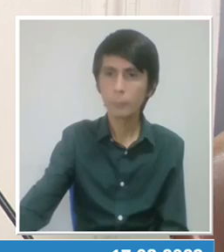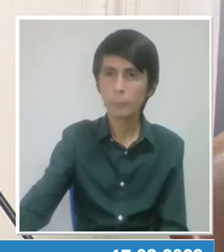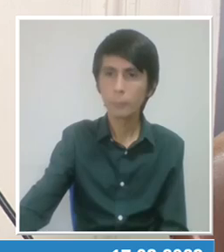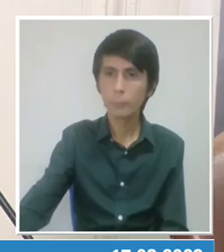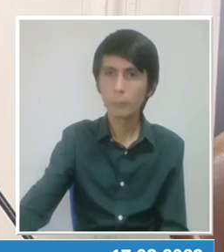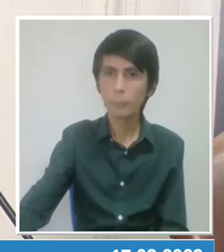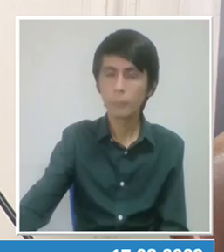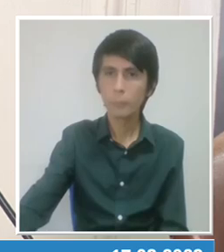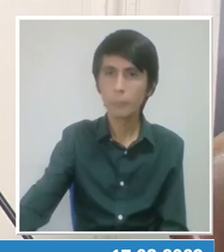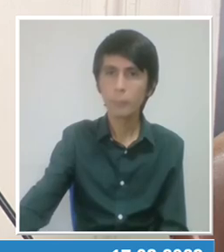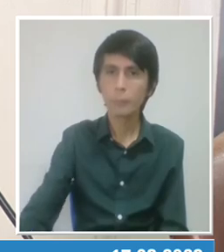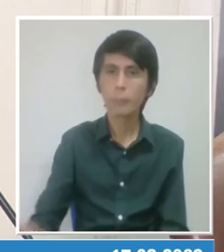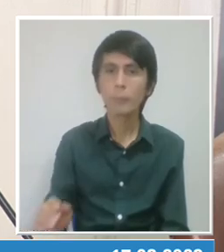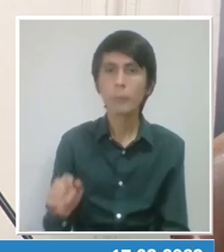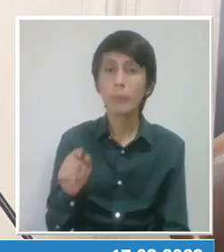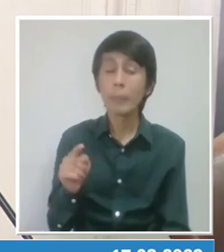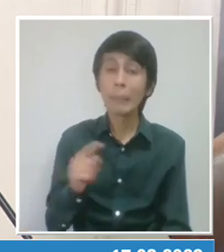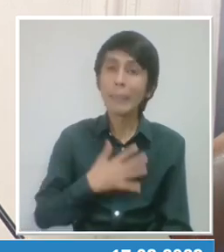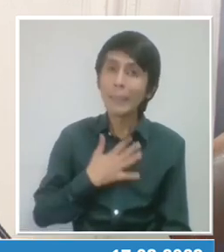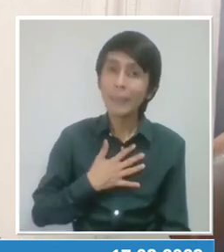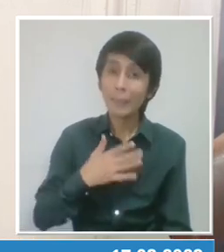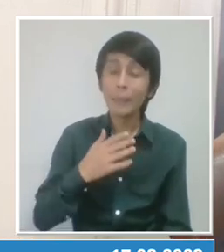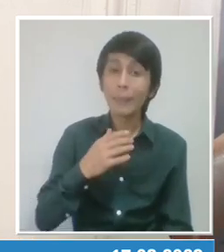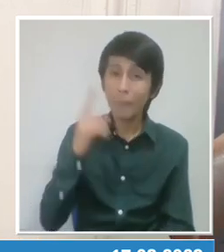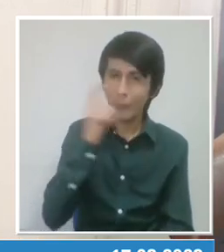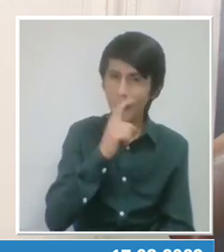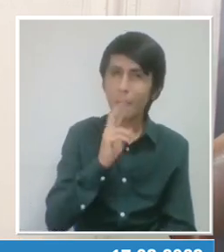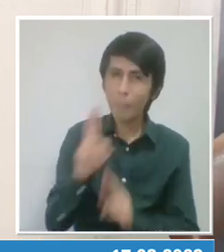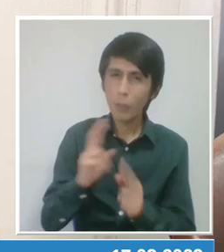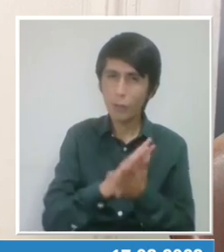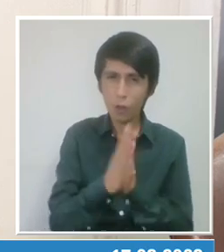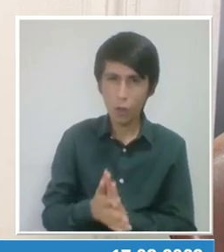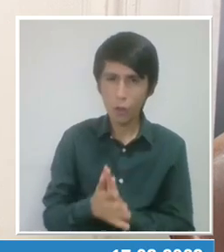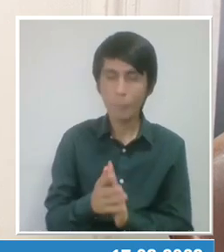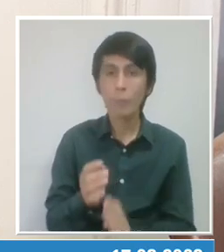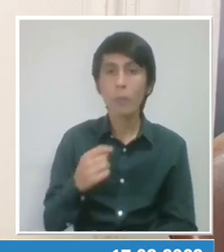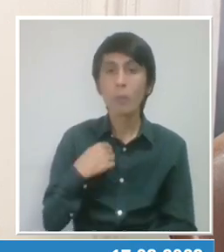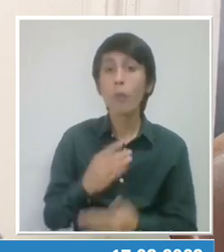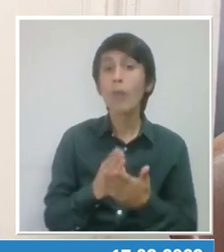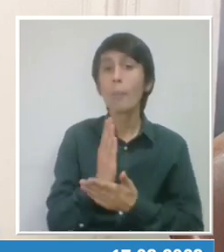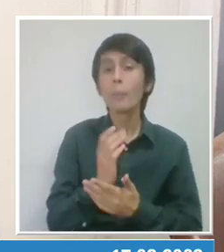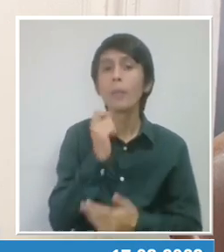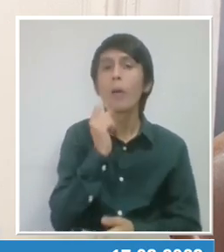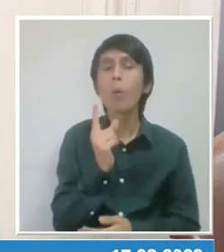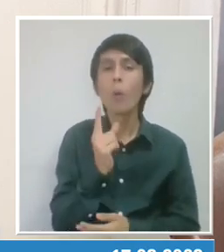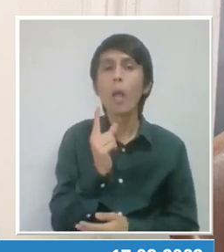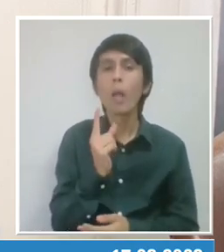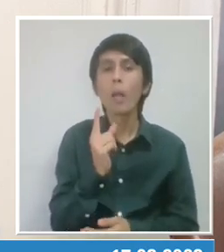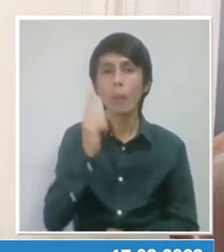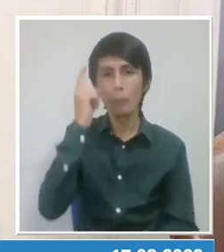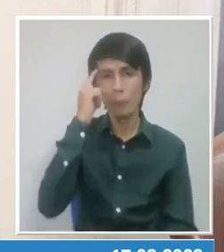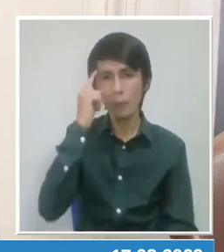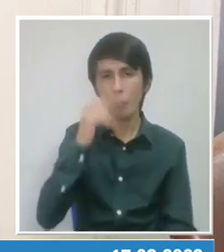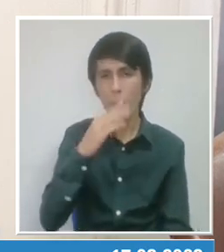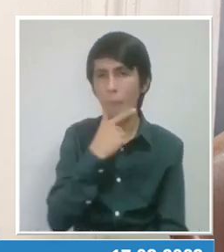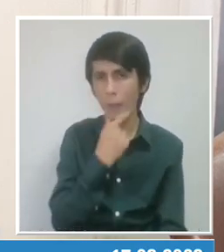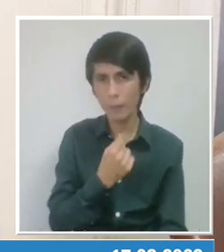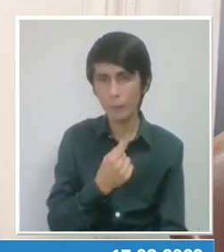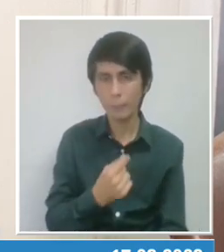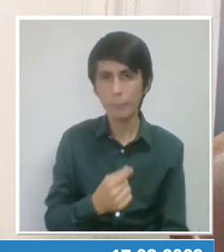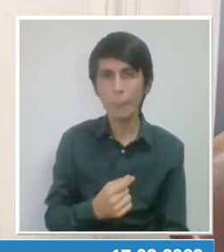difícil responderlas todas. Voy a comenzar por las que me parecen más sencillas y